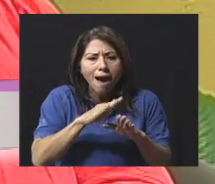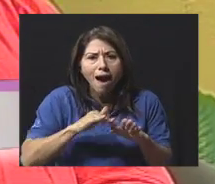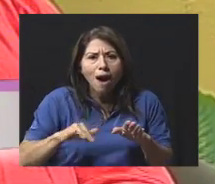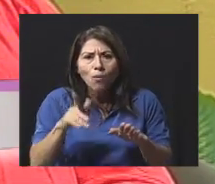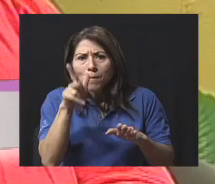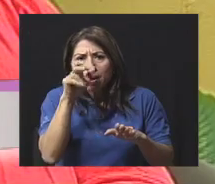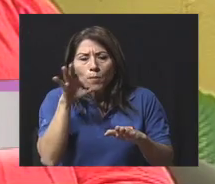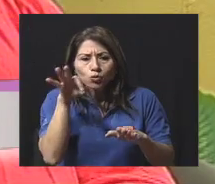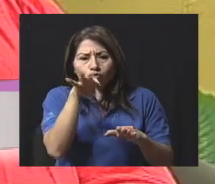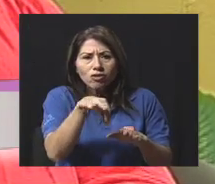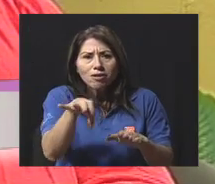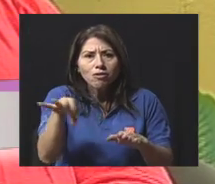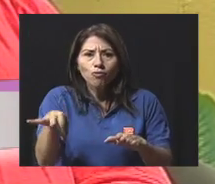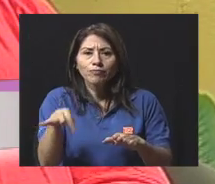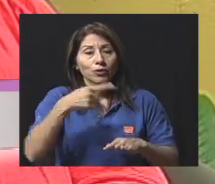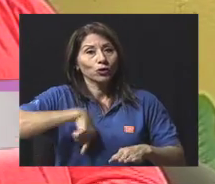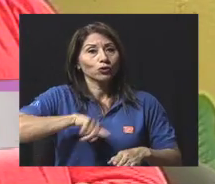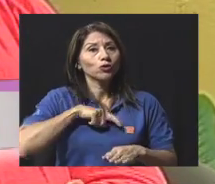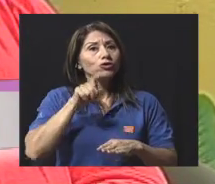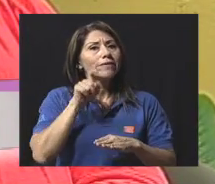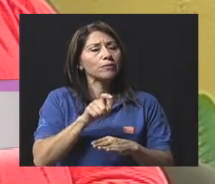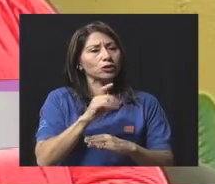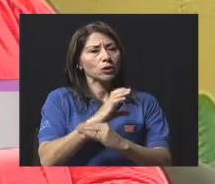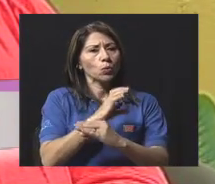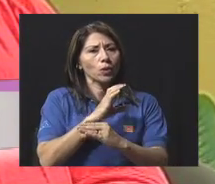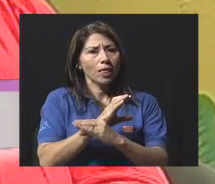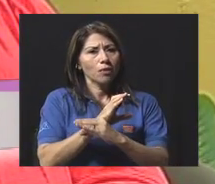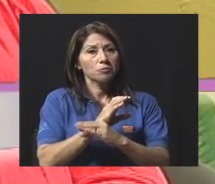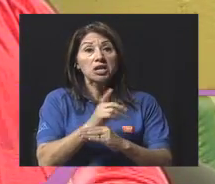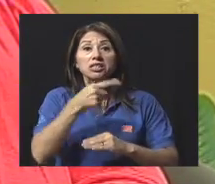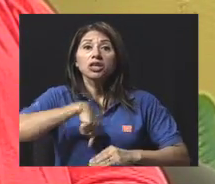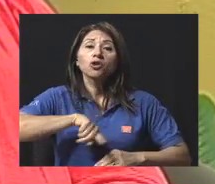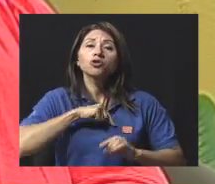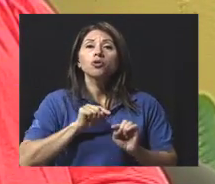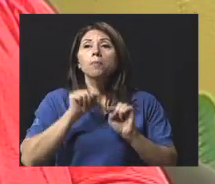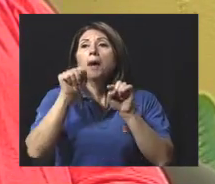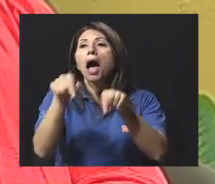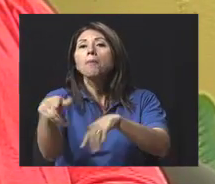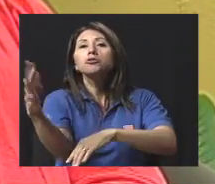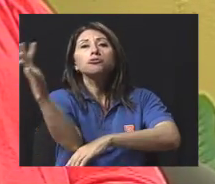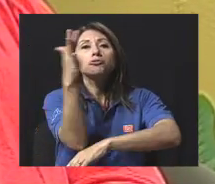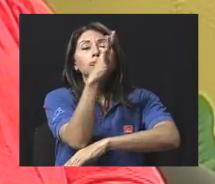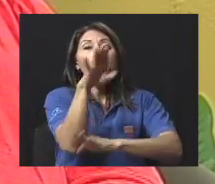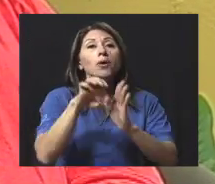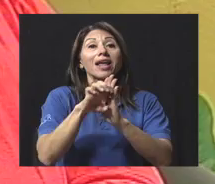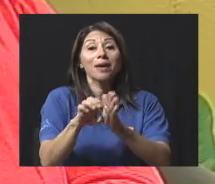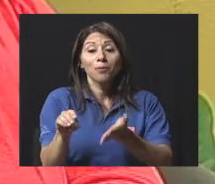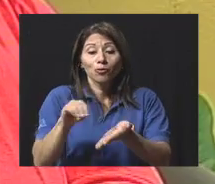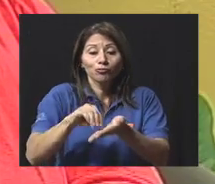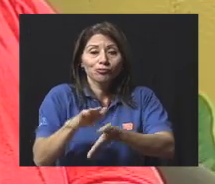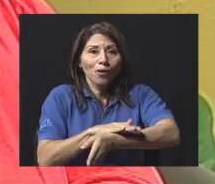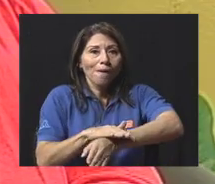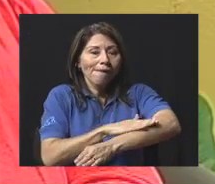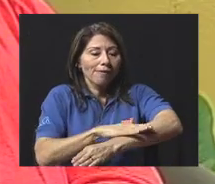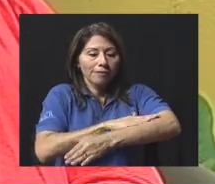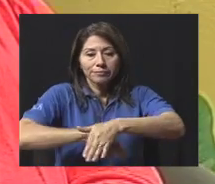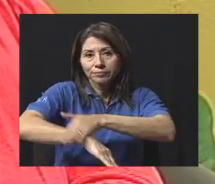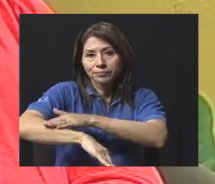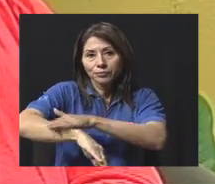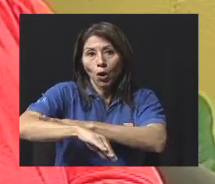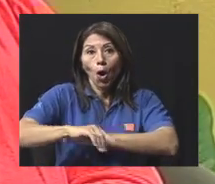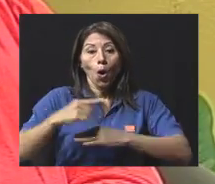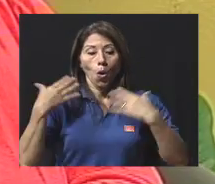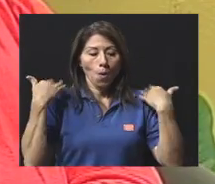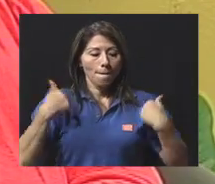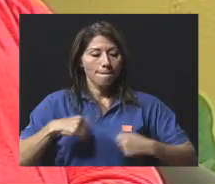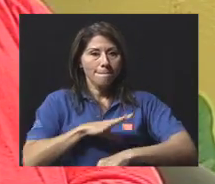tener cuando vamos al campo o al camos como es ponerse repelentes andar con manga larga y a mí lo que yo quiero